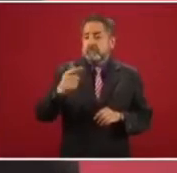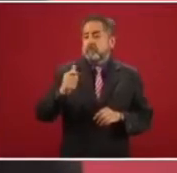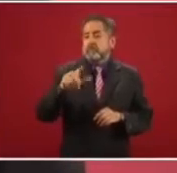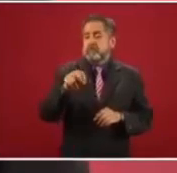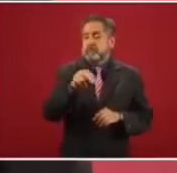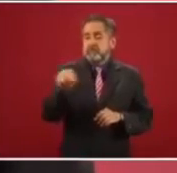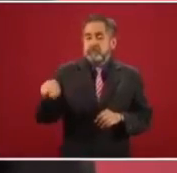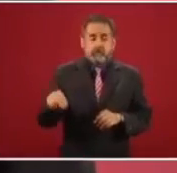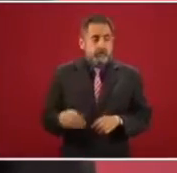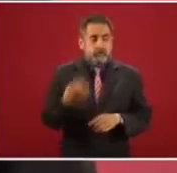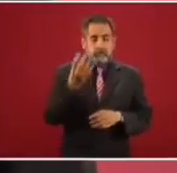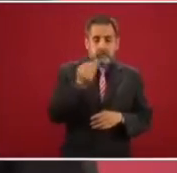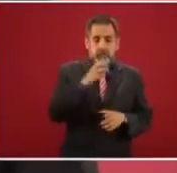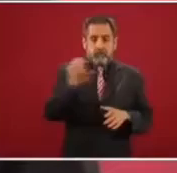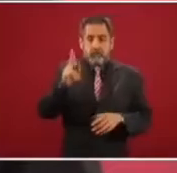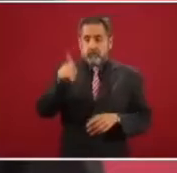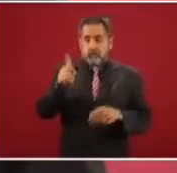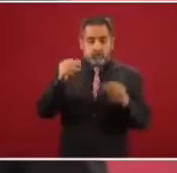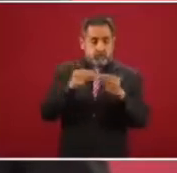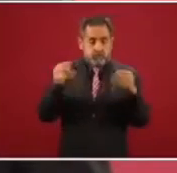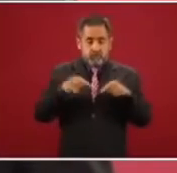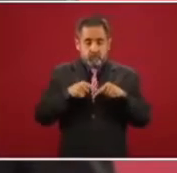900 km